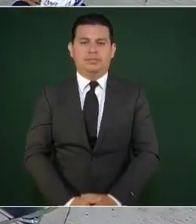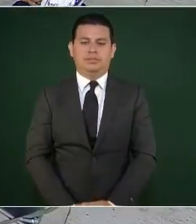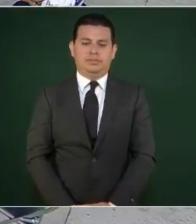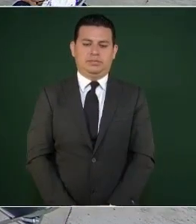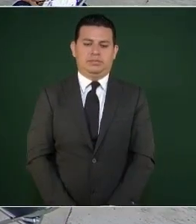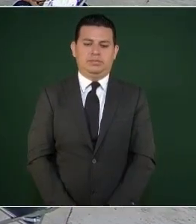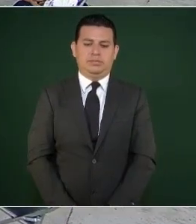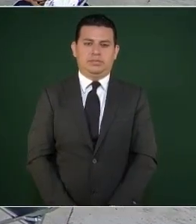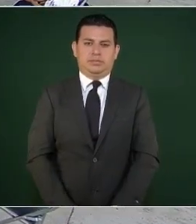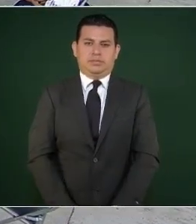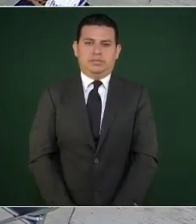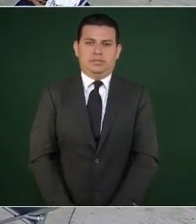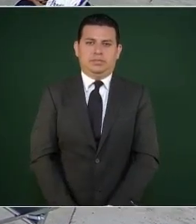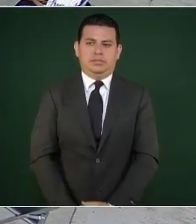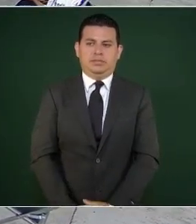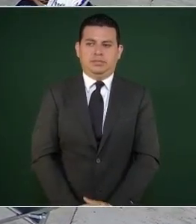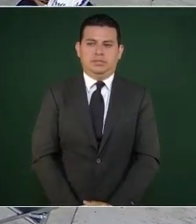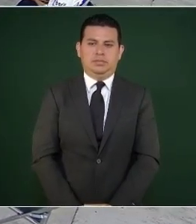Gracias, presidente.